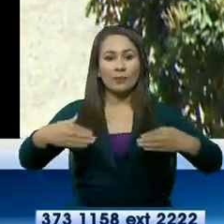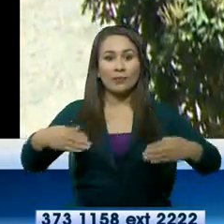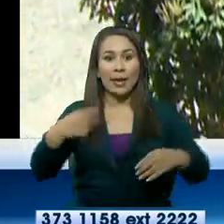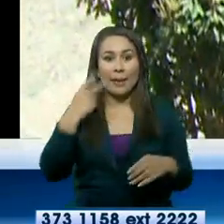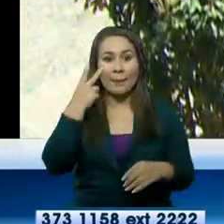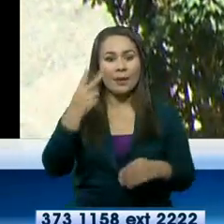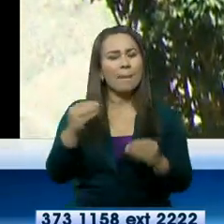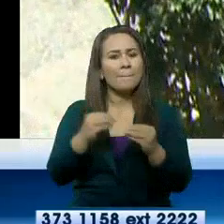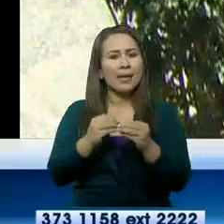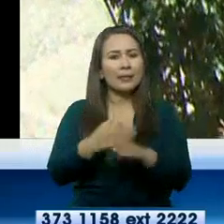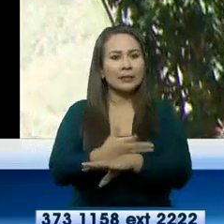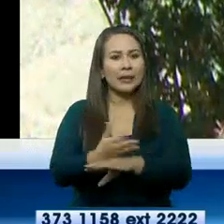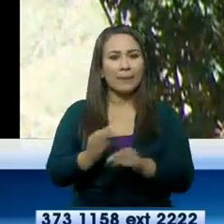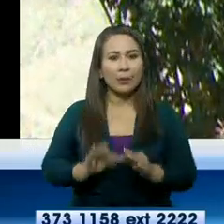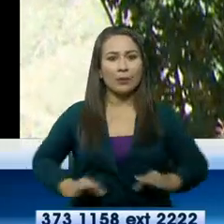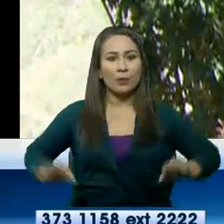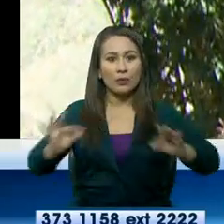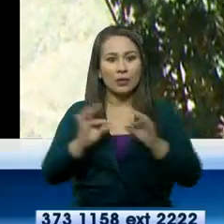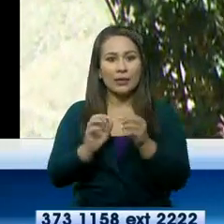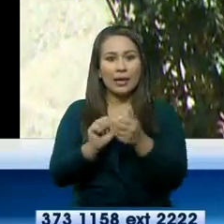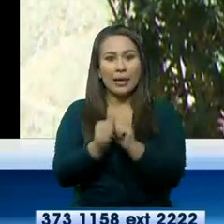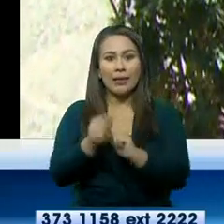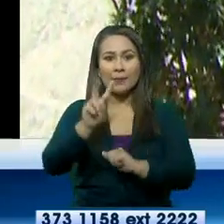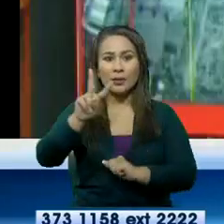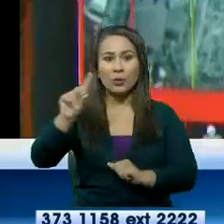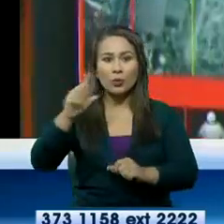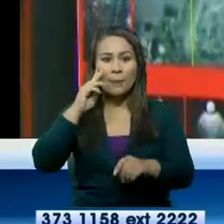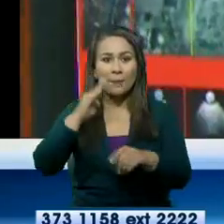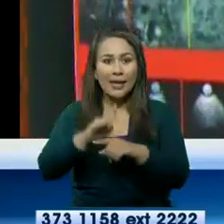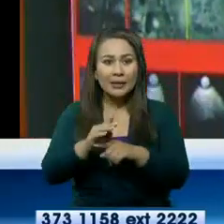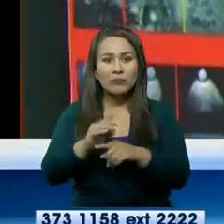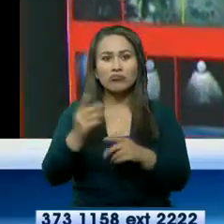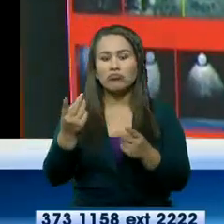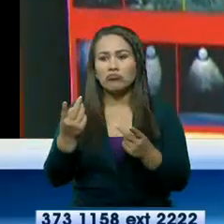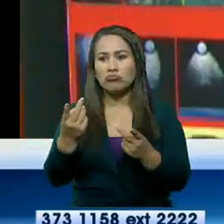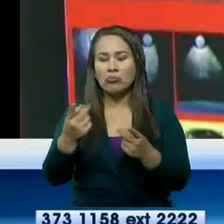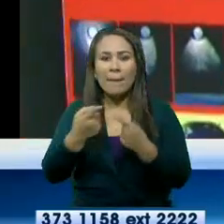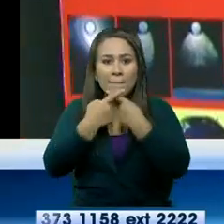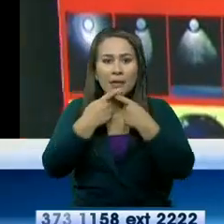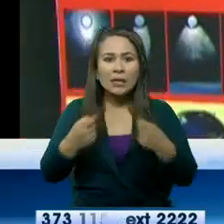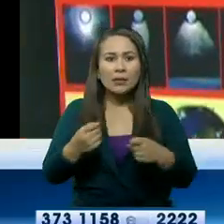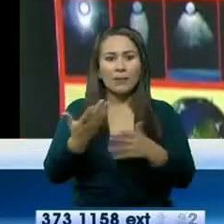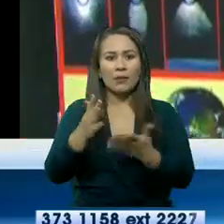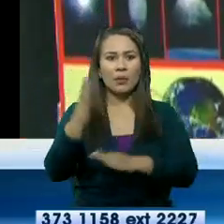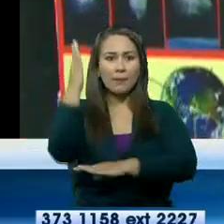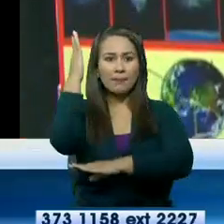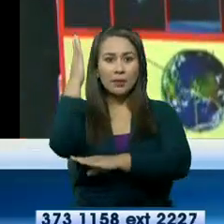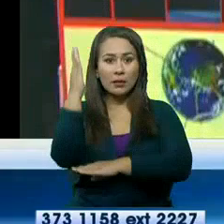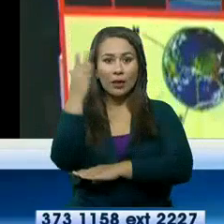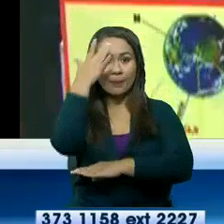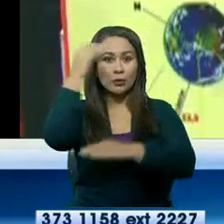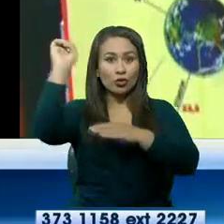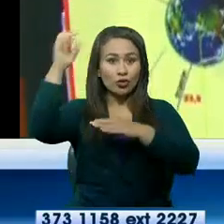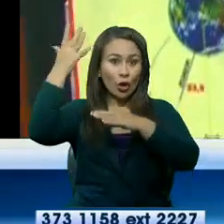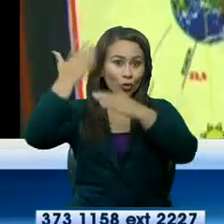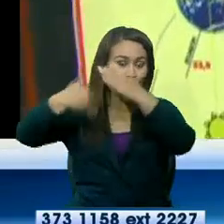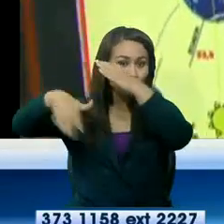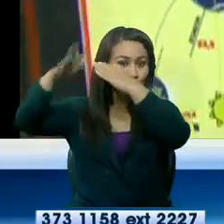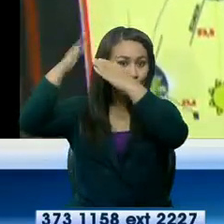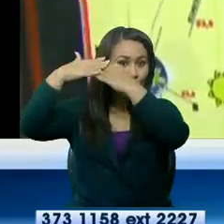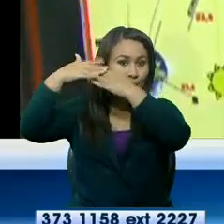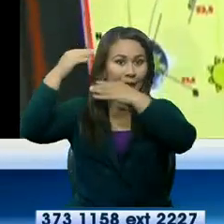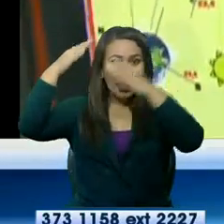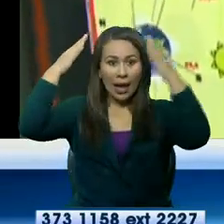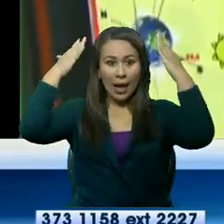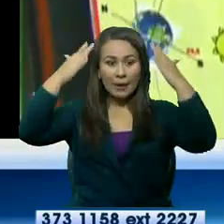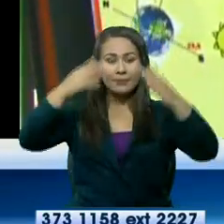más importantes suceden cada 21 de marzo y 23 de septiembre, porque a mediodía el sol estará sobre nuestra cabeza. Eso hace que